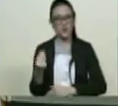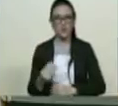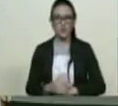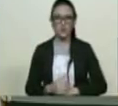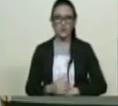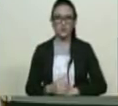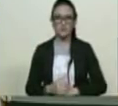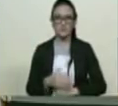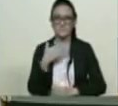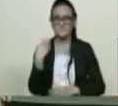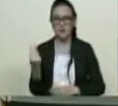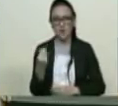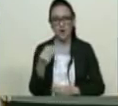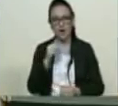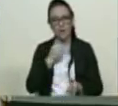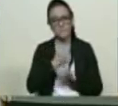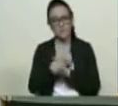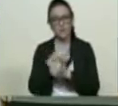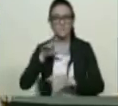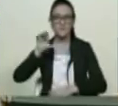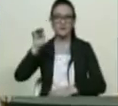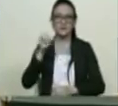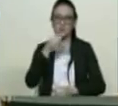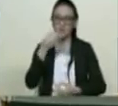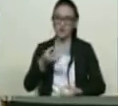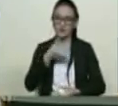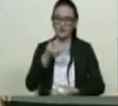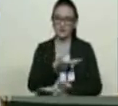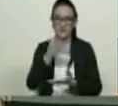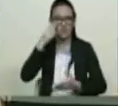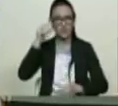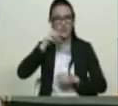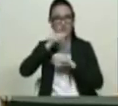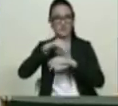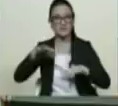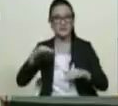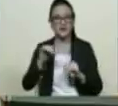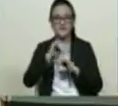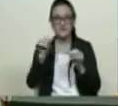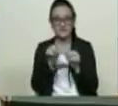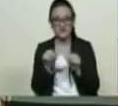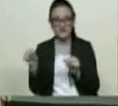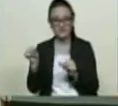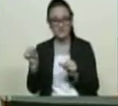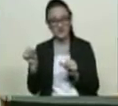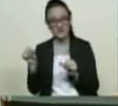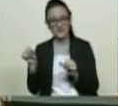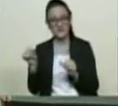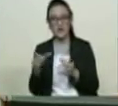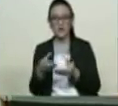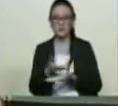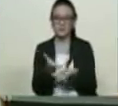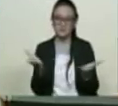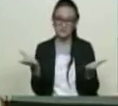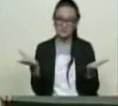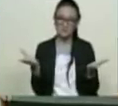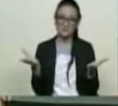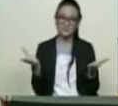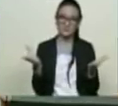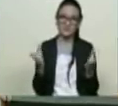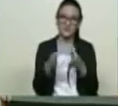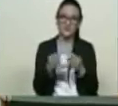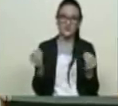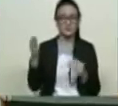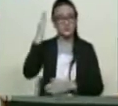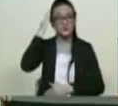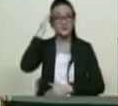para mejorar con amor nuestra patria. Bueno, buenas tardes, que Dios los bendiga. Feliz fin de semana a todas y a todos, ya